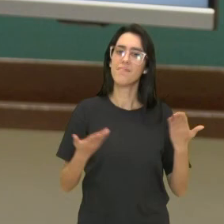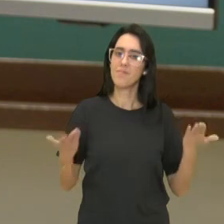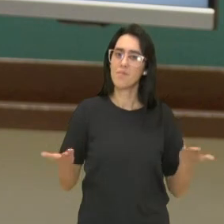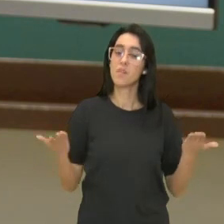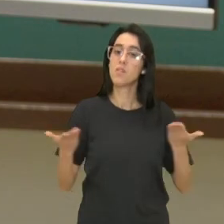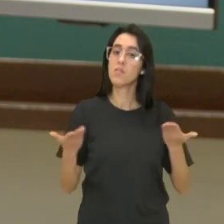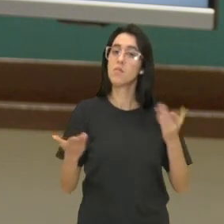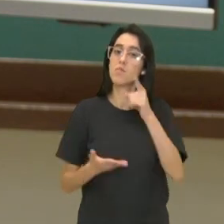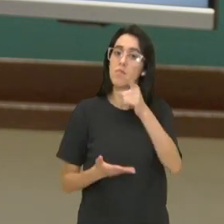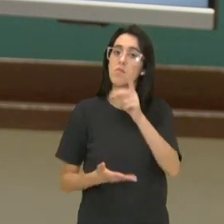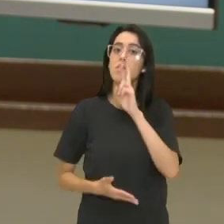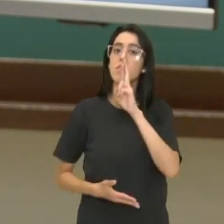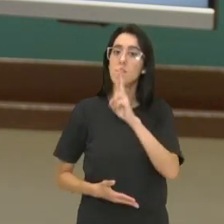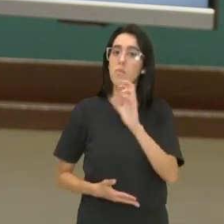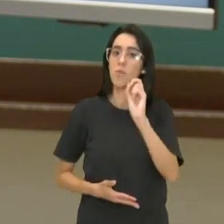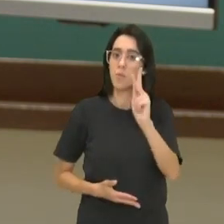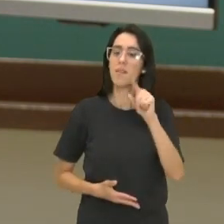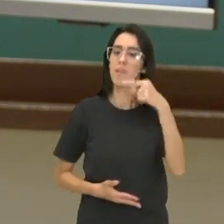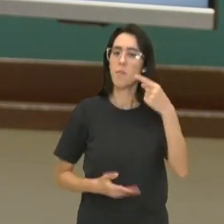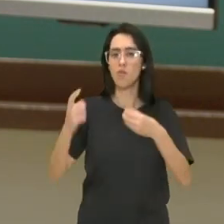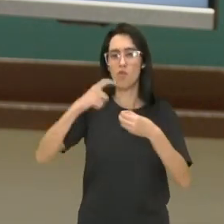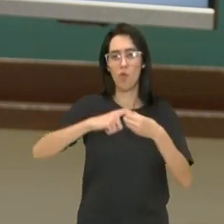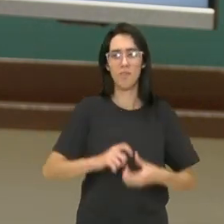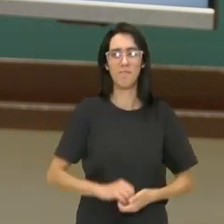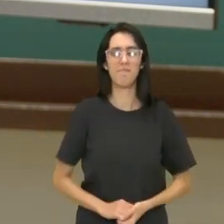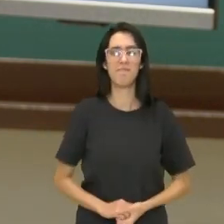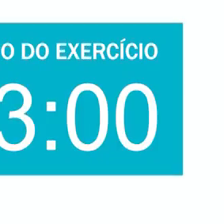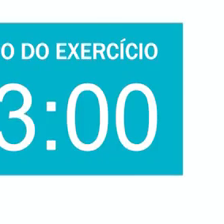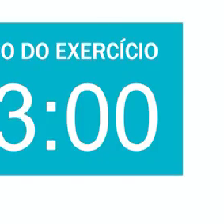Agora é com vocês. Até daqui a pouco.